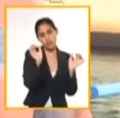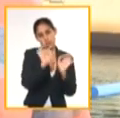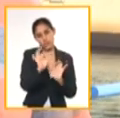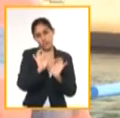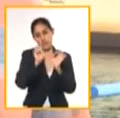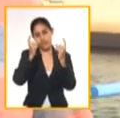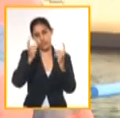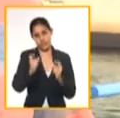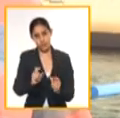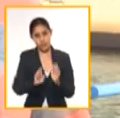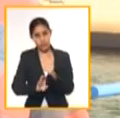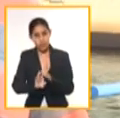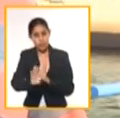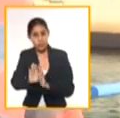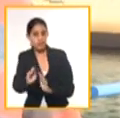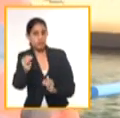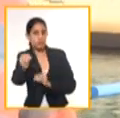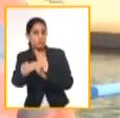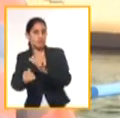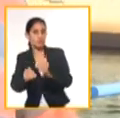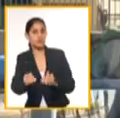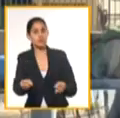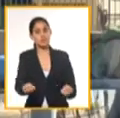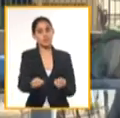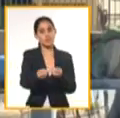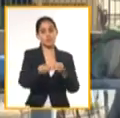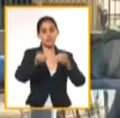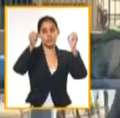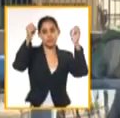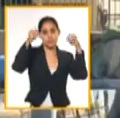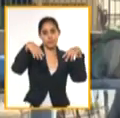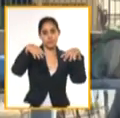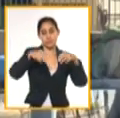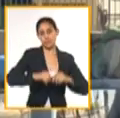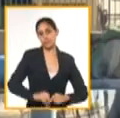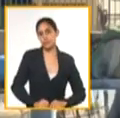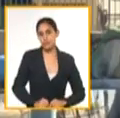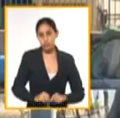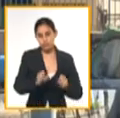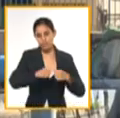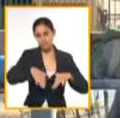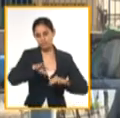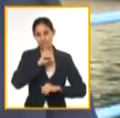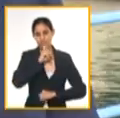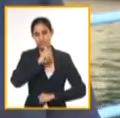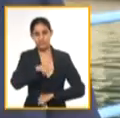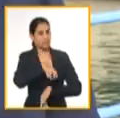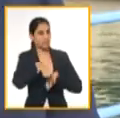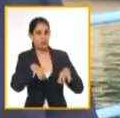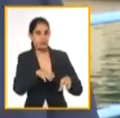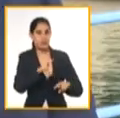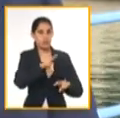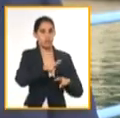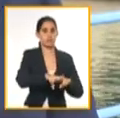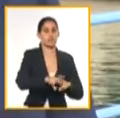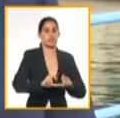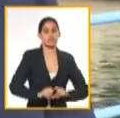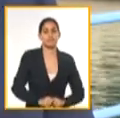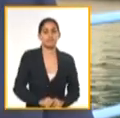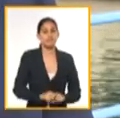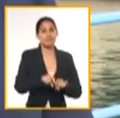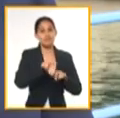de manera integral con el sistema electroenergético nacional. La situación más compleja es en la capital. La Habana se